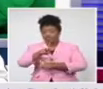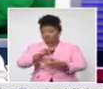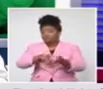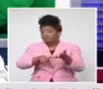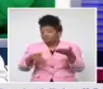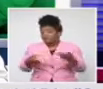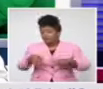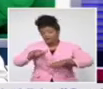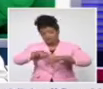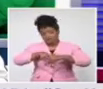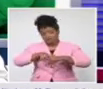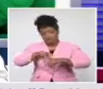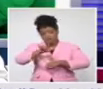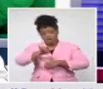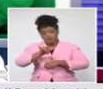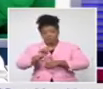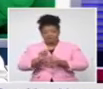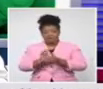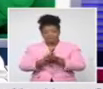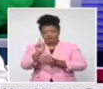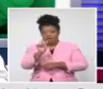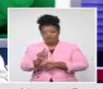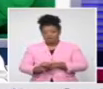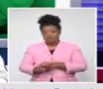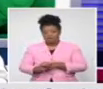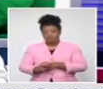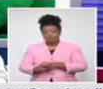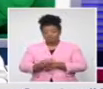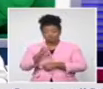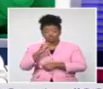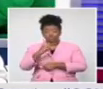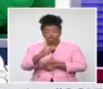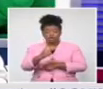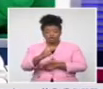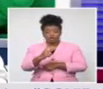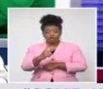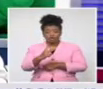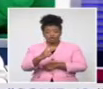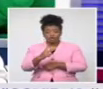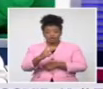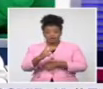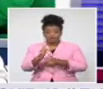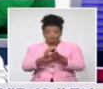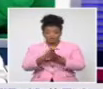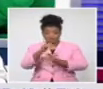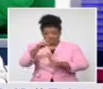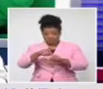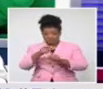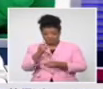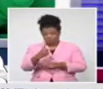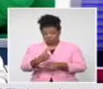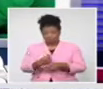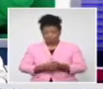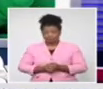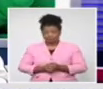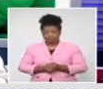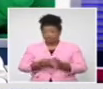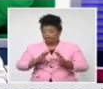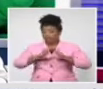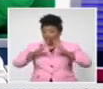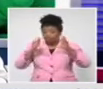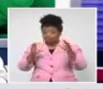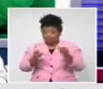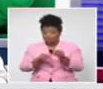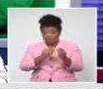de Mayabeque 2 y de Matanzas 1. Todos contactos de casos confirmados, promediando la